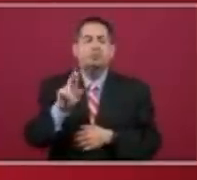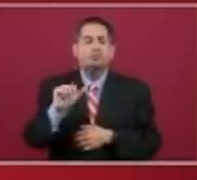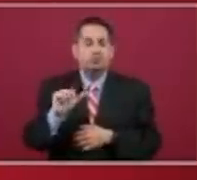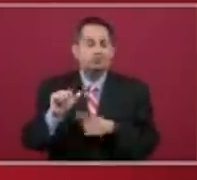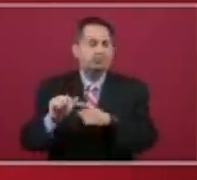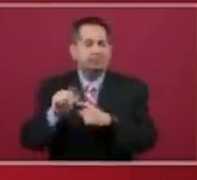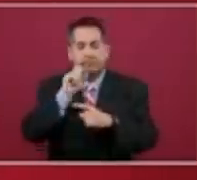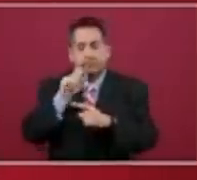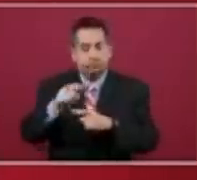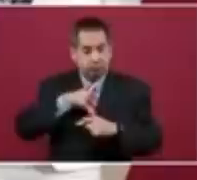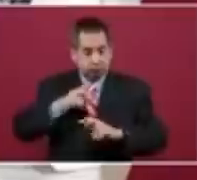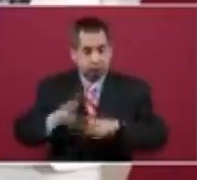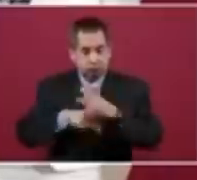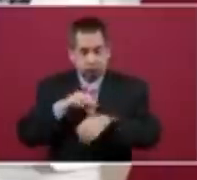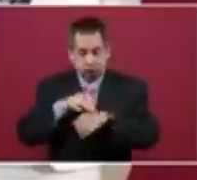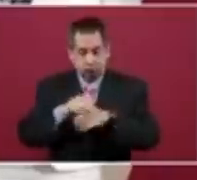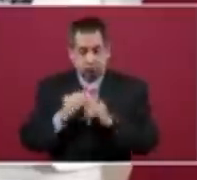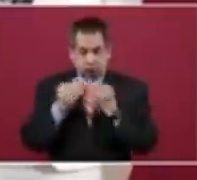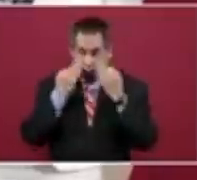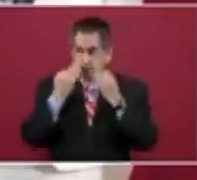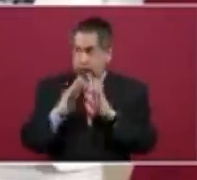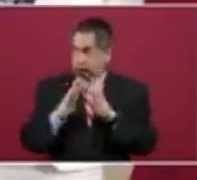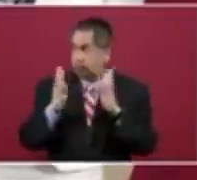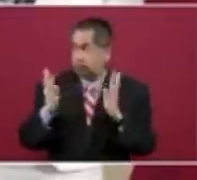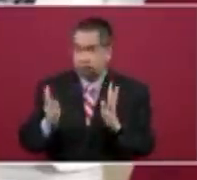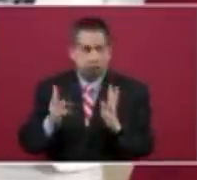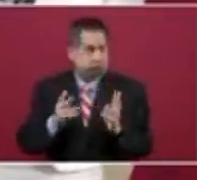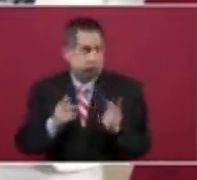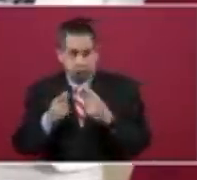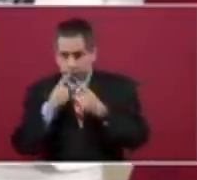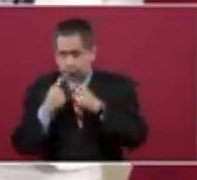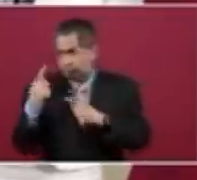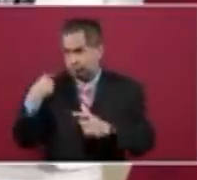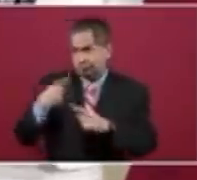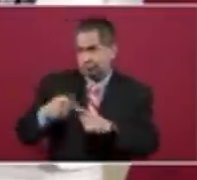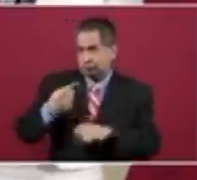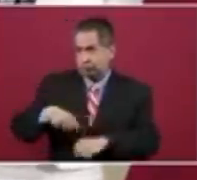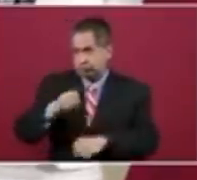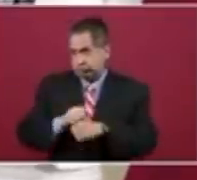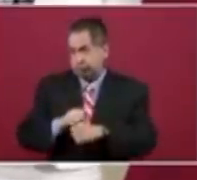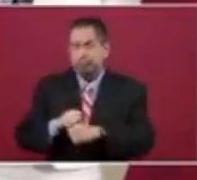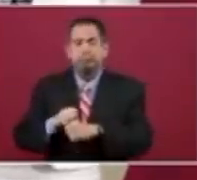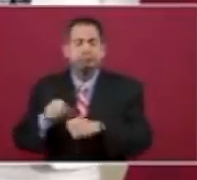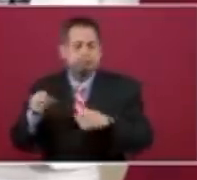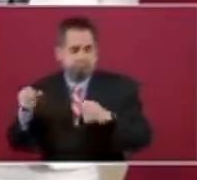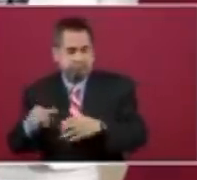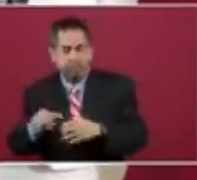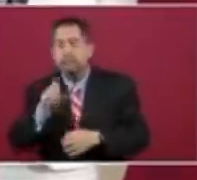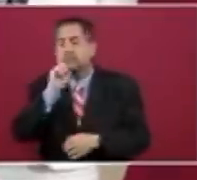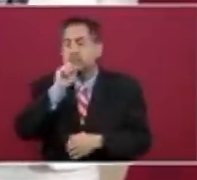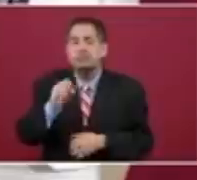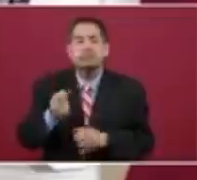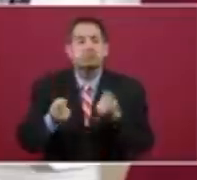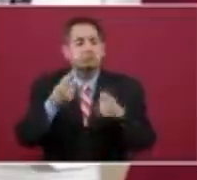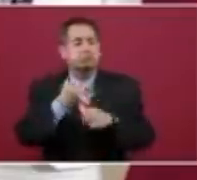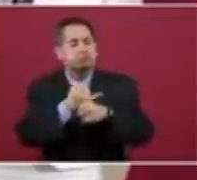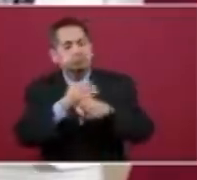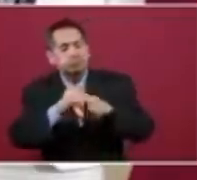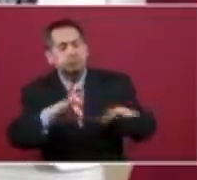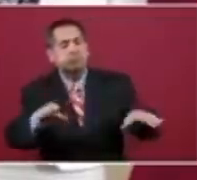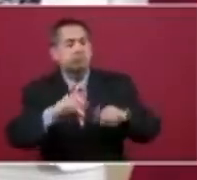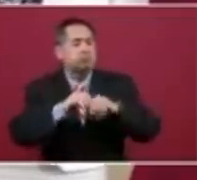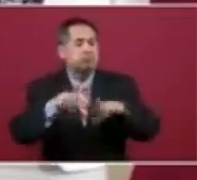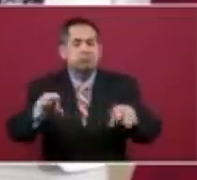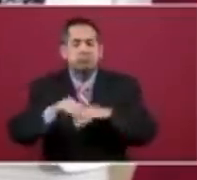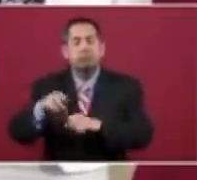las asambleas que se llevaron a cabo toda esta semana, y también hubo sesiones informativas en los estados de Tlaxcala